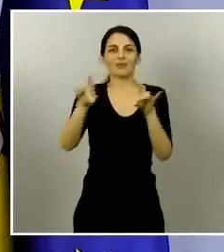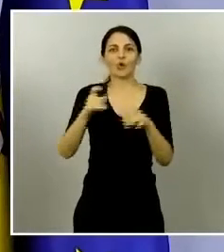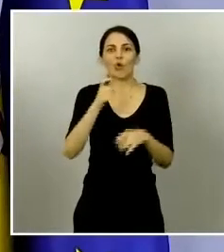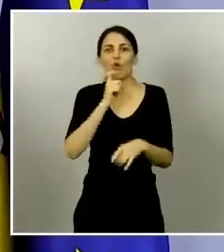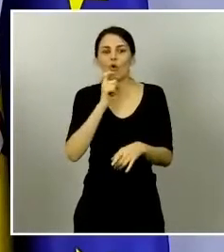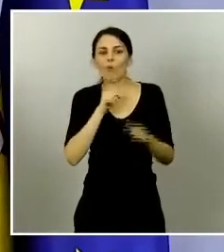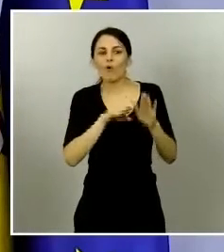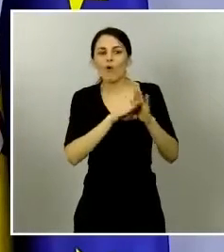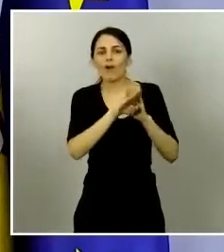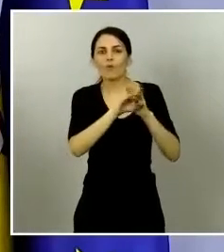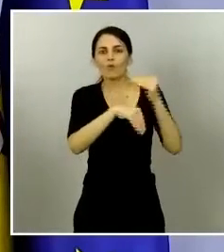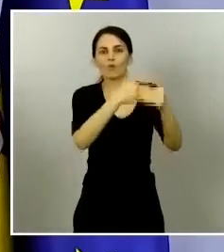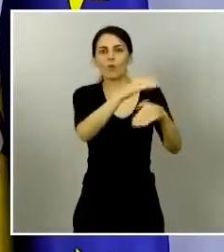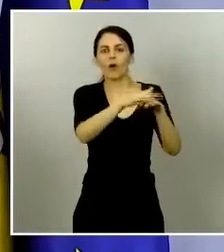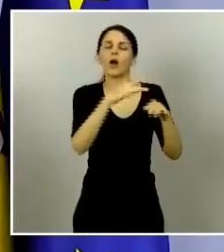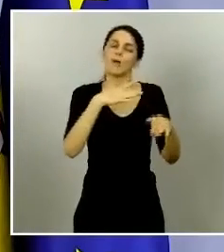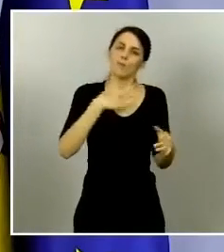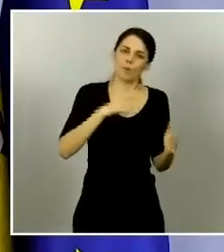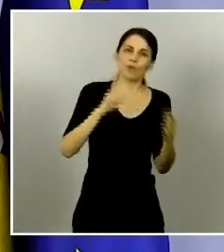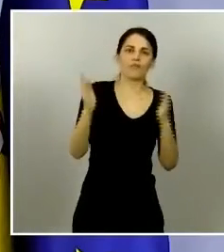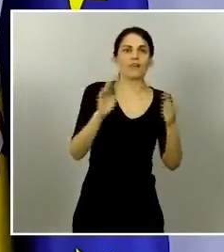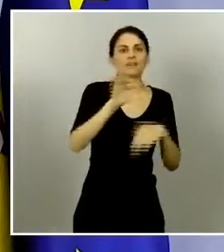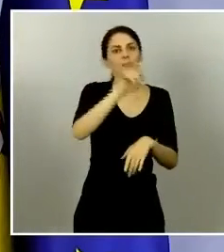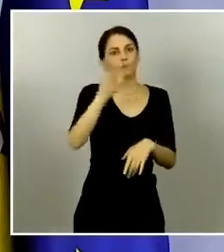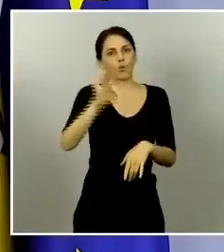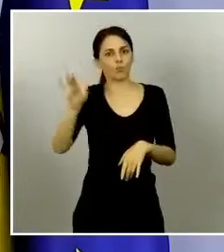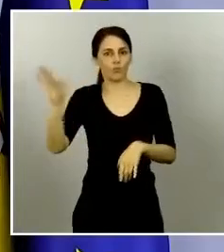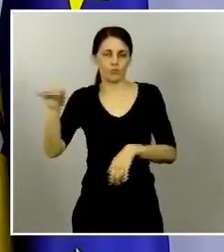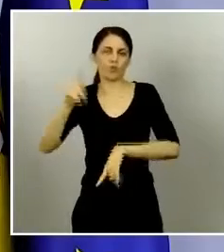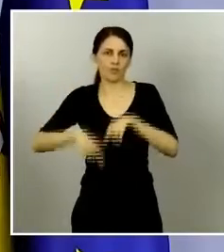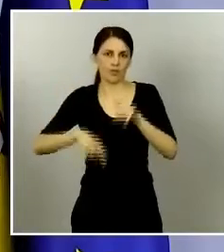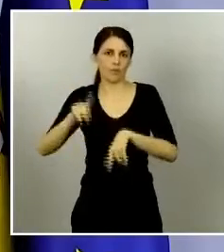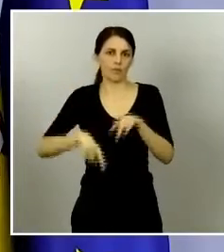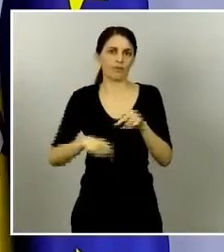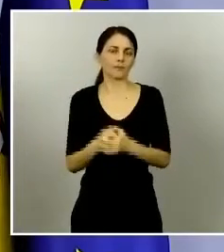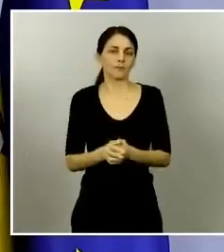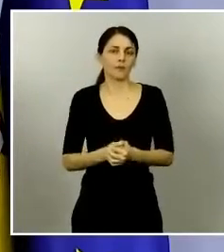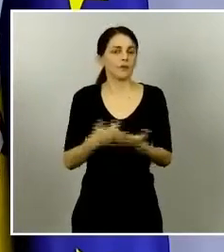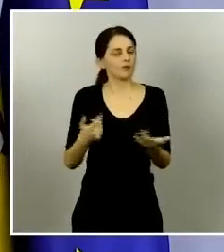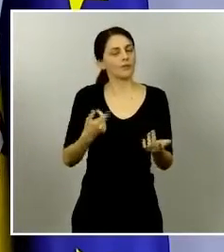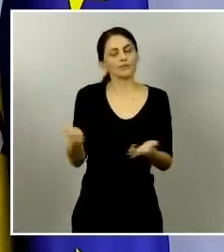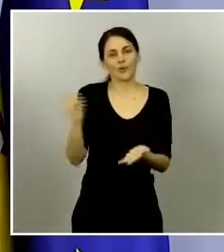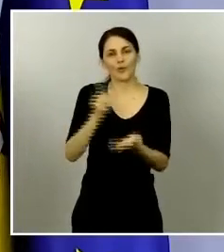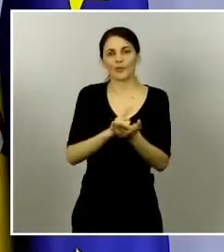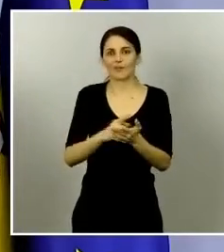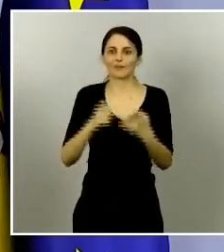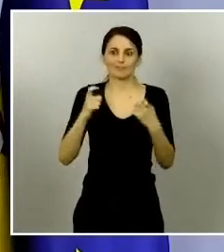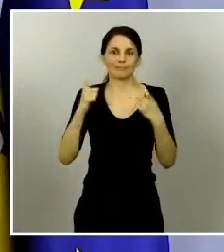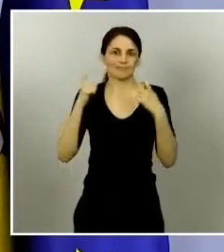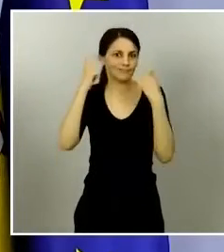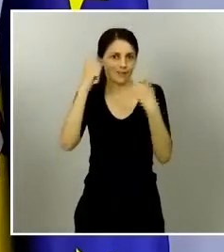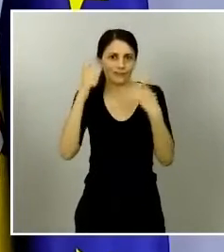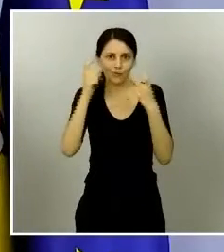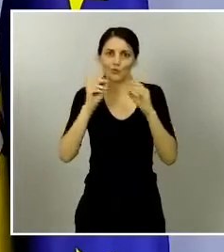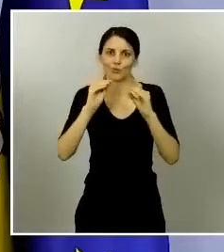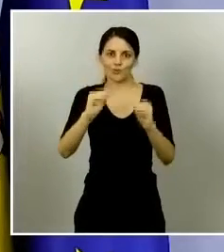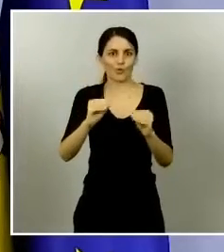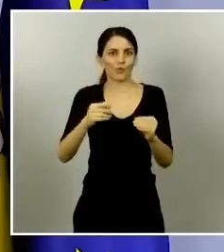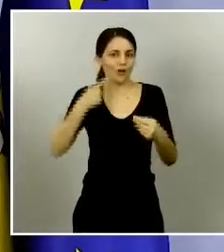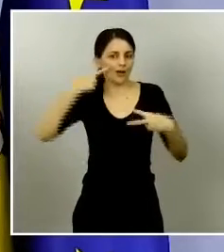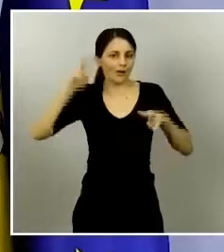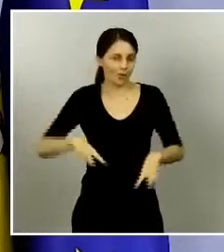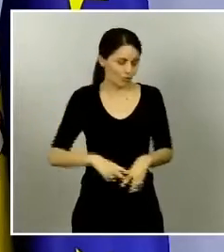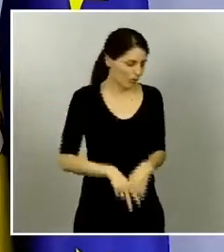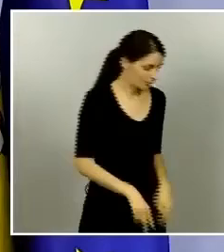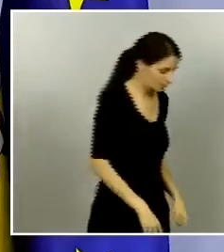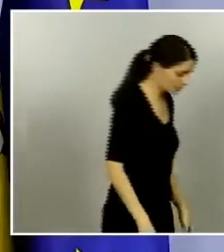epidemiológica de cada provincia o cada unidad territorial. Y insisto, agradecido y reconocido de la actitud de prudencia y del esfuerzo que se está